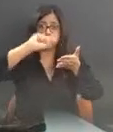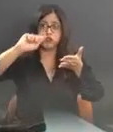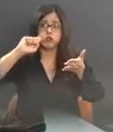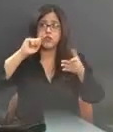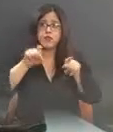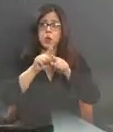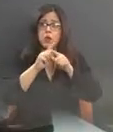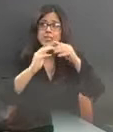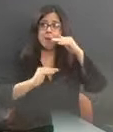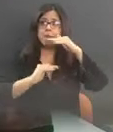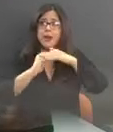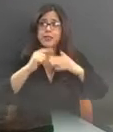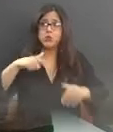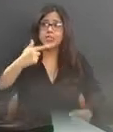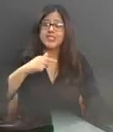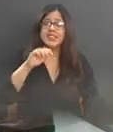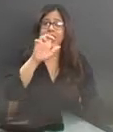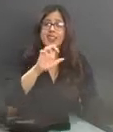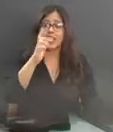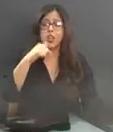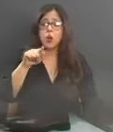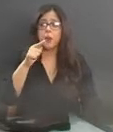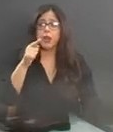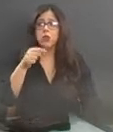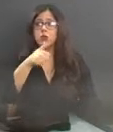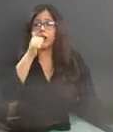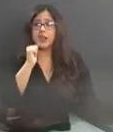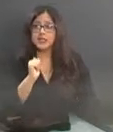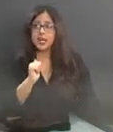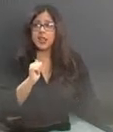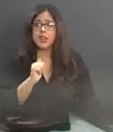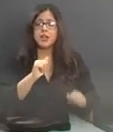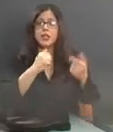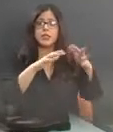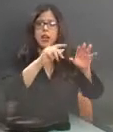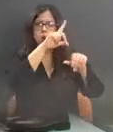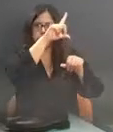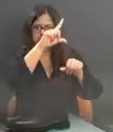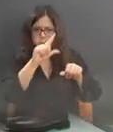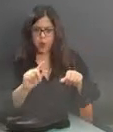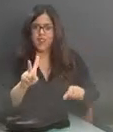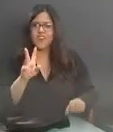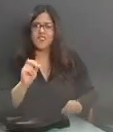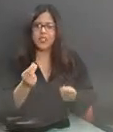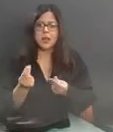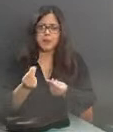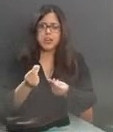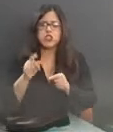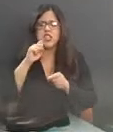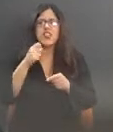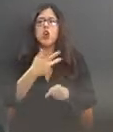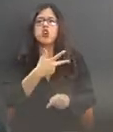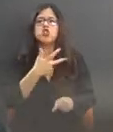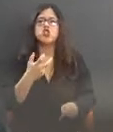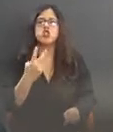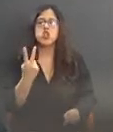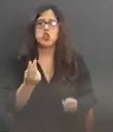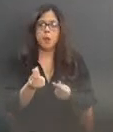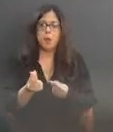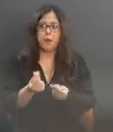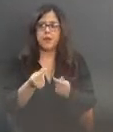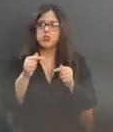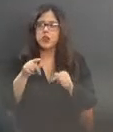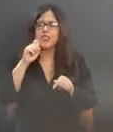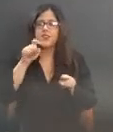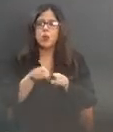17 de enero, pero ya el día de ayer baja estos 20 pesos y cierra en 802. Este es el